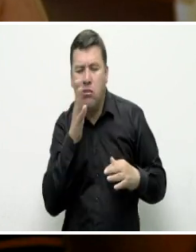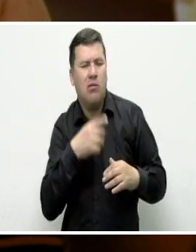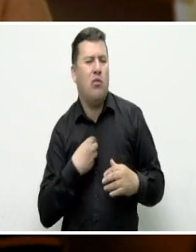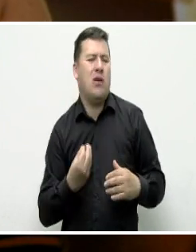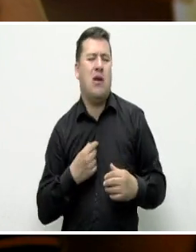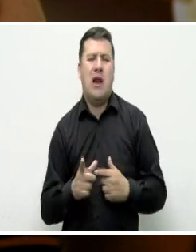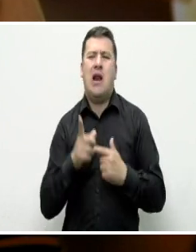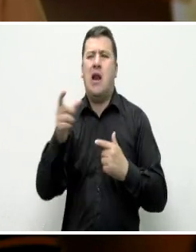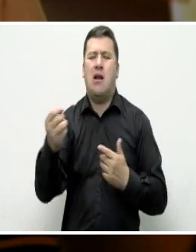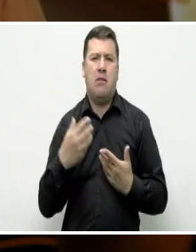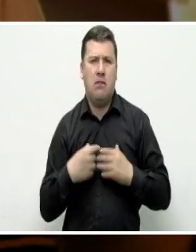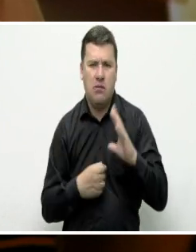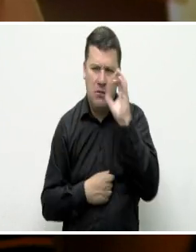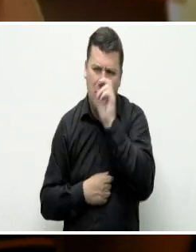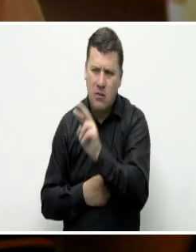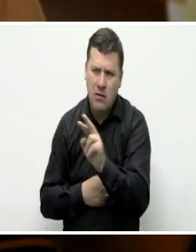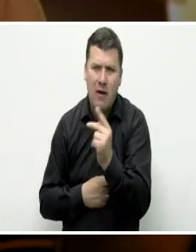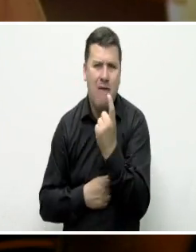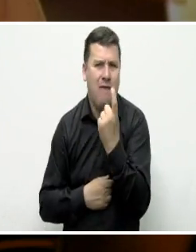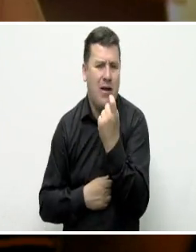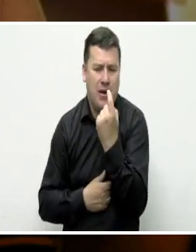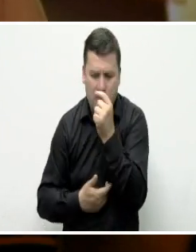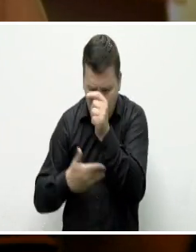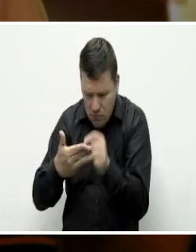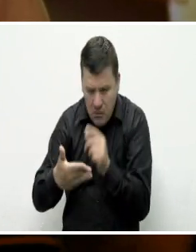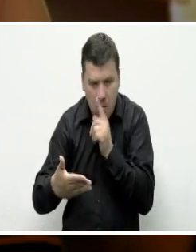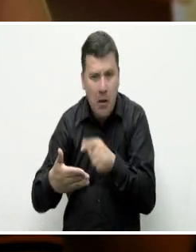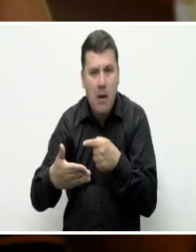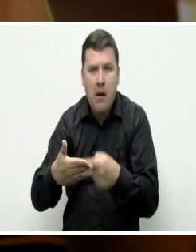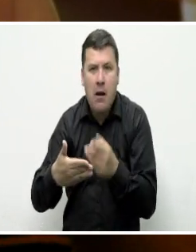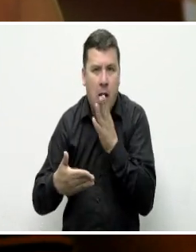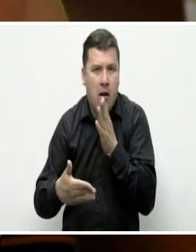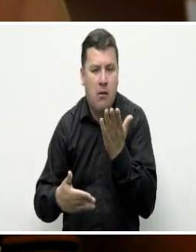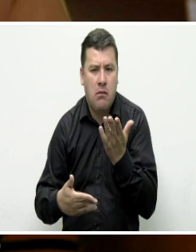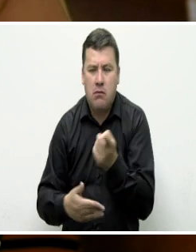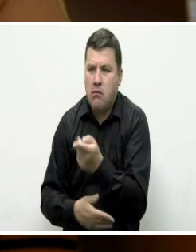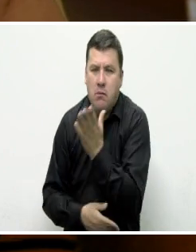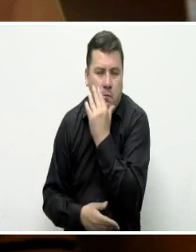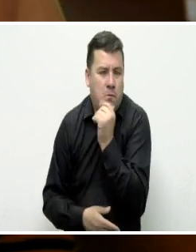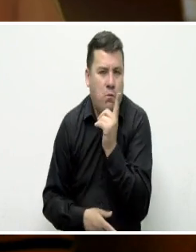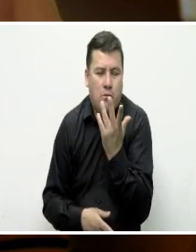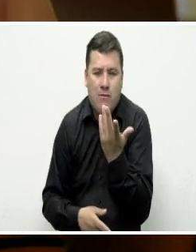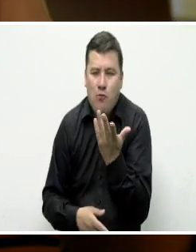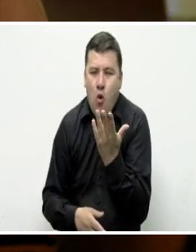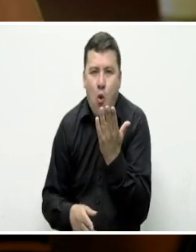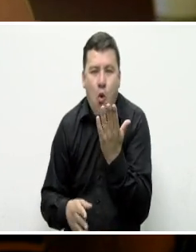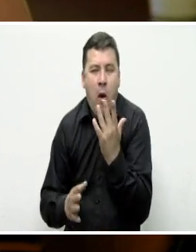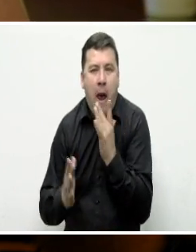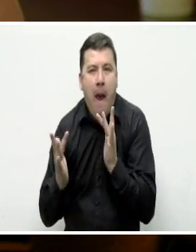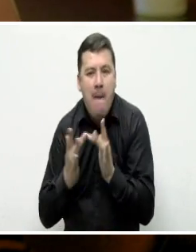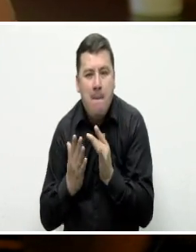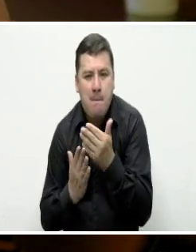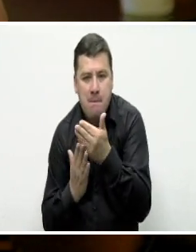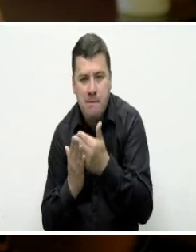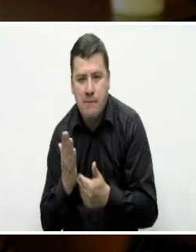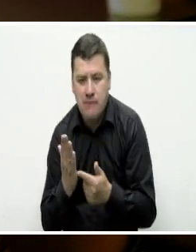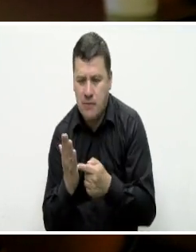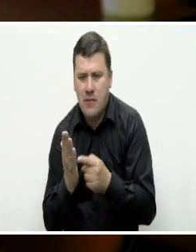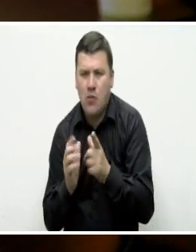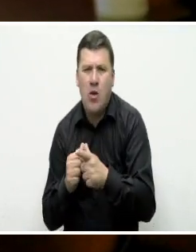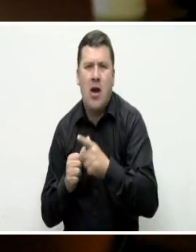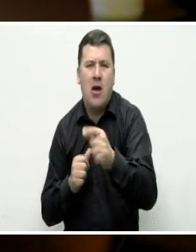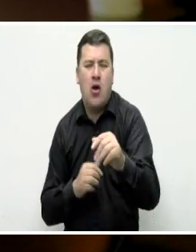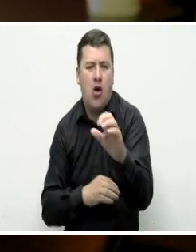pues lo que pude notar fue el hecho de que muchas de las personas que trabajan en partes muy apartadas